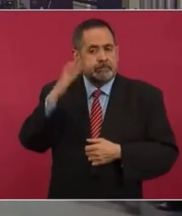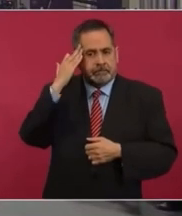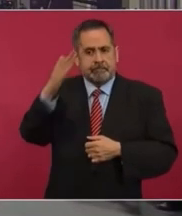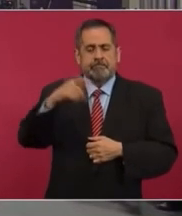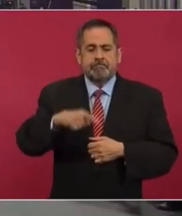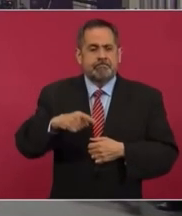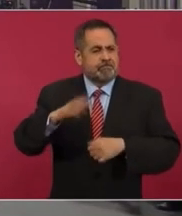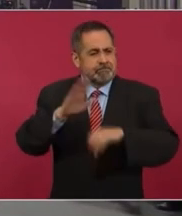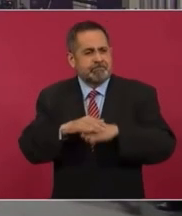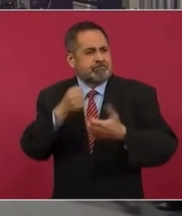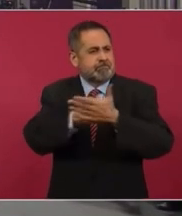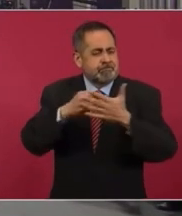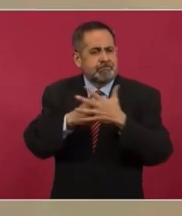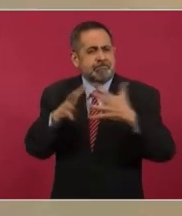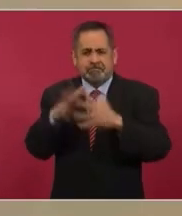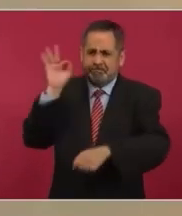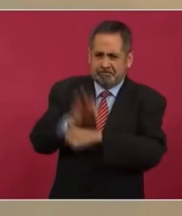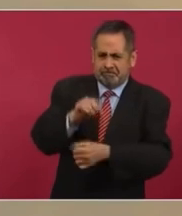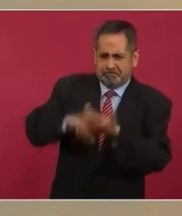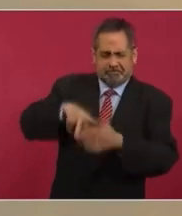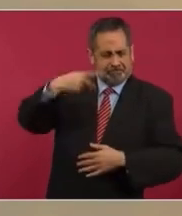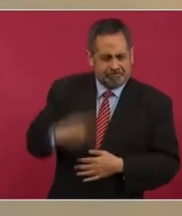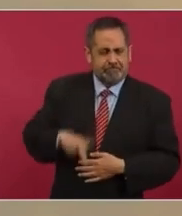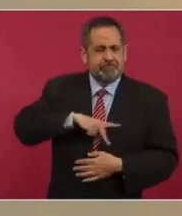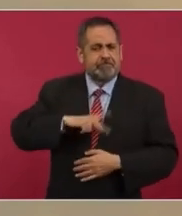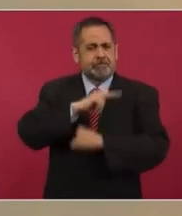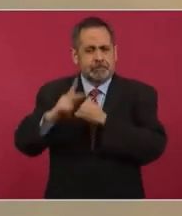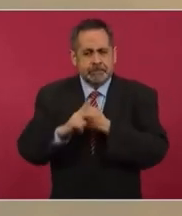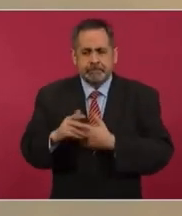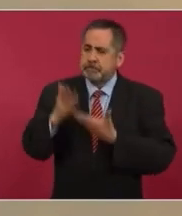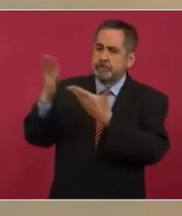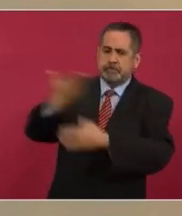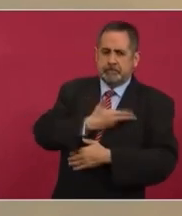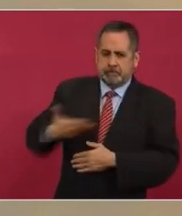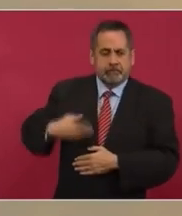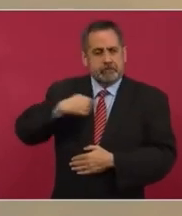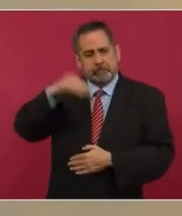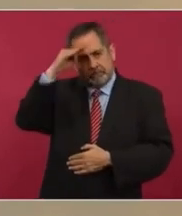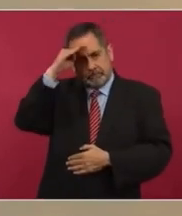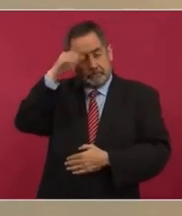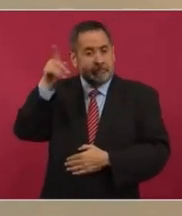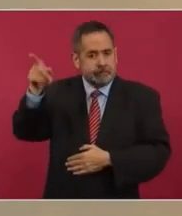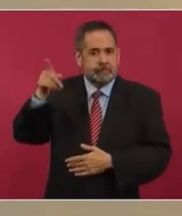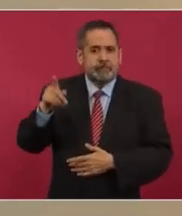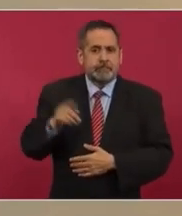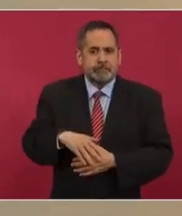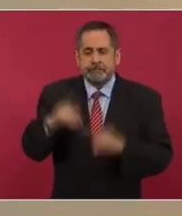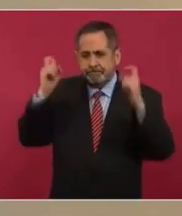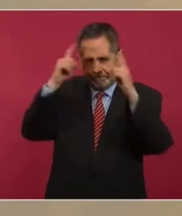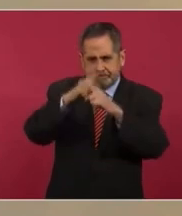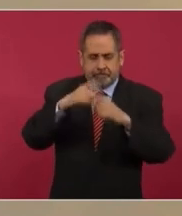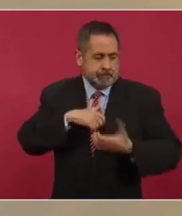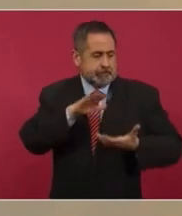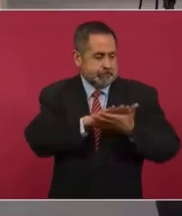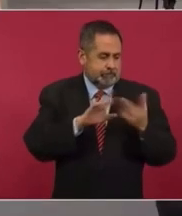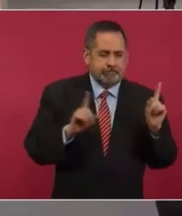las gestas más importantes de mi patria. Señor presidente, considero que es complicada la misión de mi